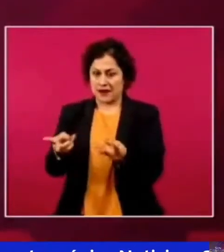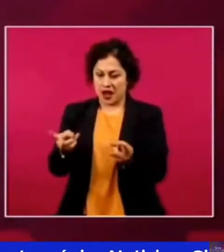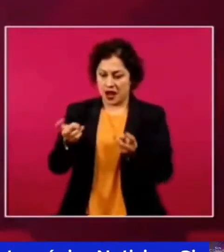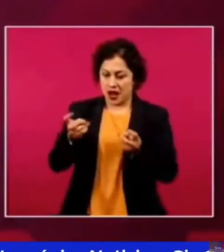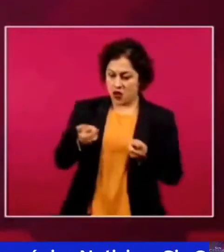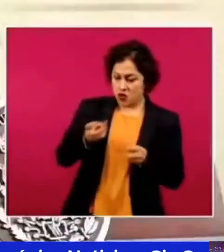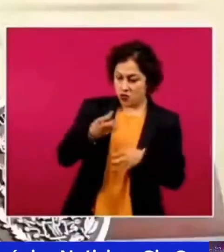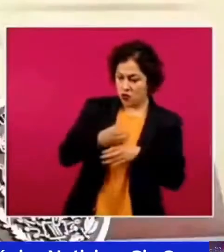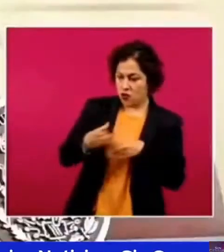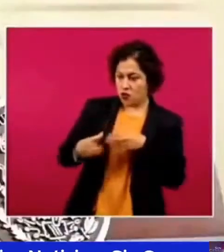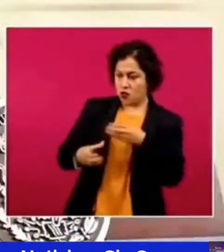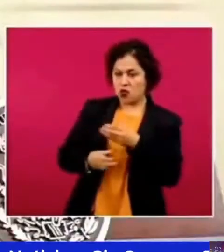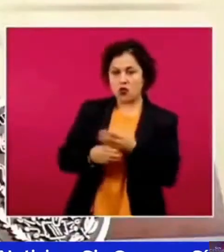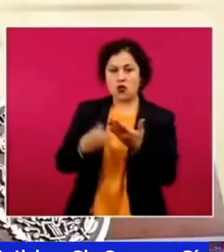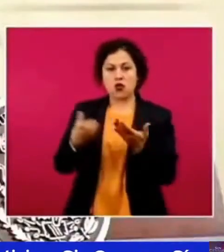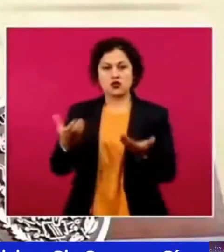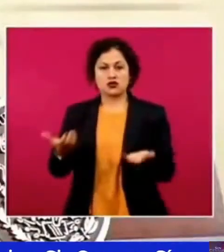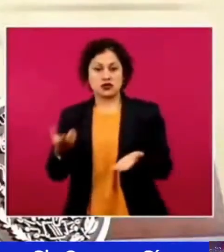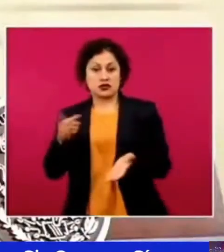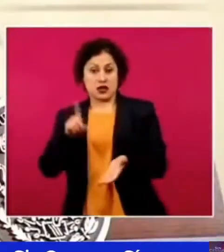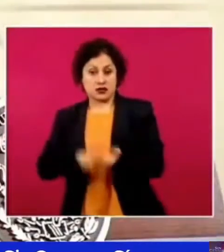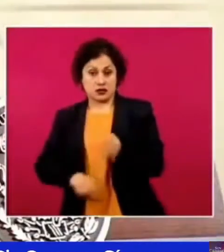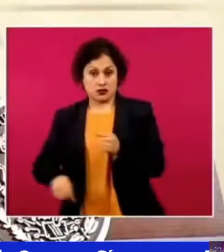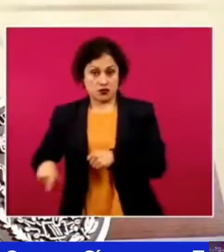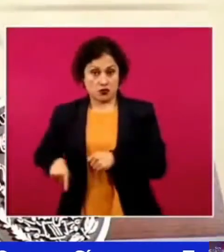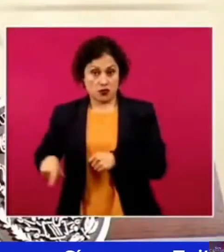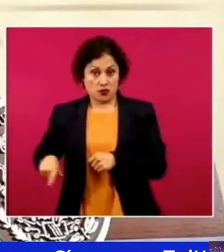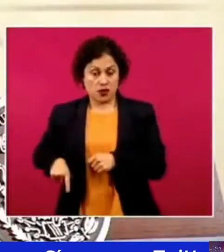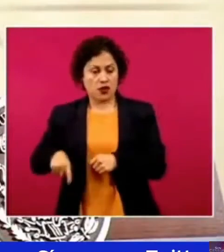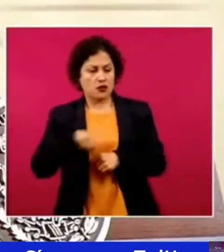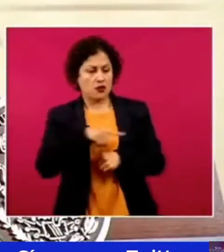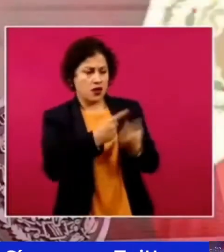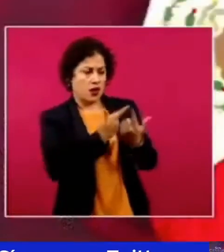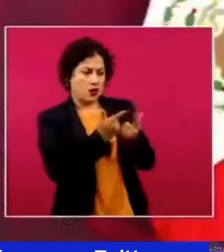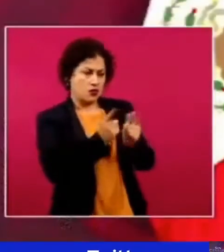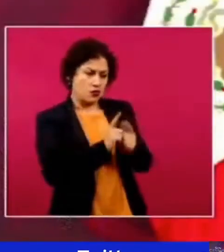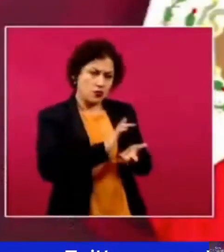robo en los gobiernos.